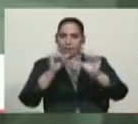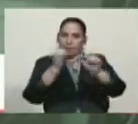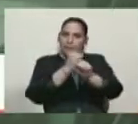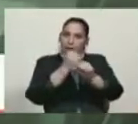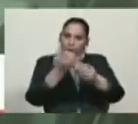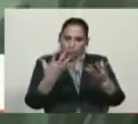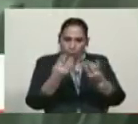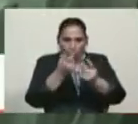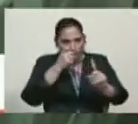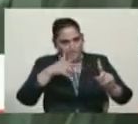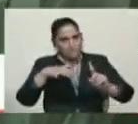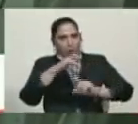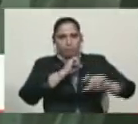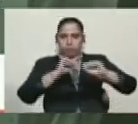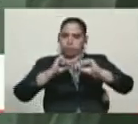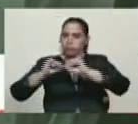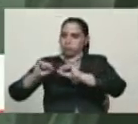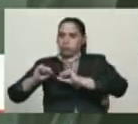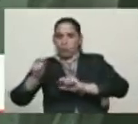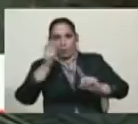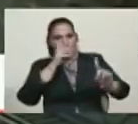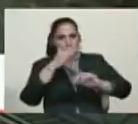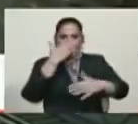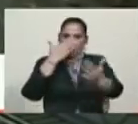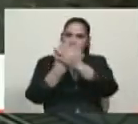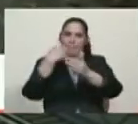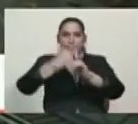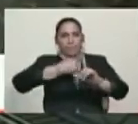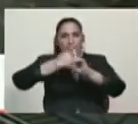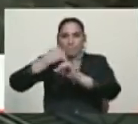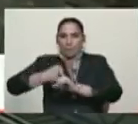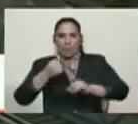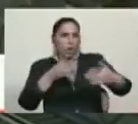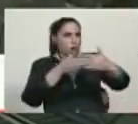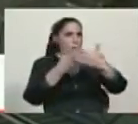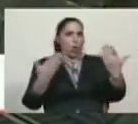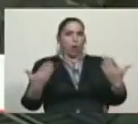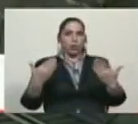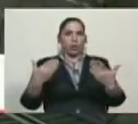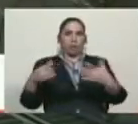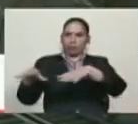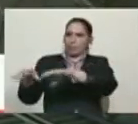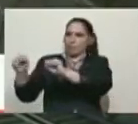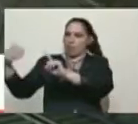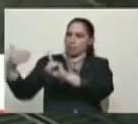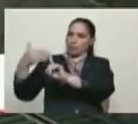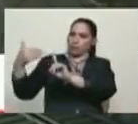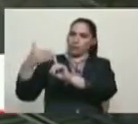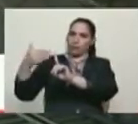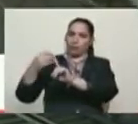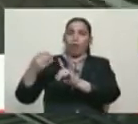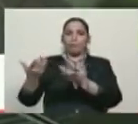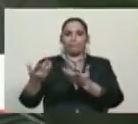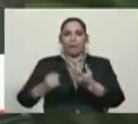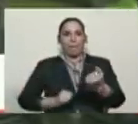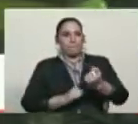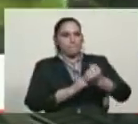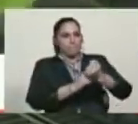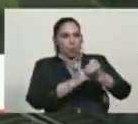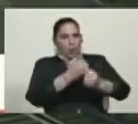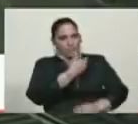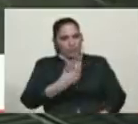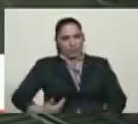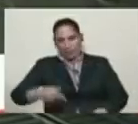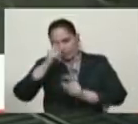seguimos luchando por el pueblo y estar al frente en la batalla contra los imperios que nos amenazan cuente usted es presidente con nosotros